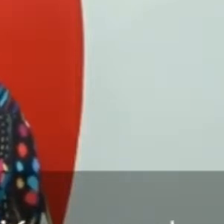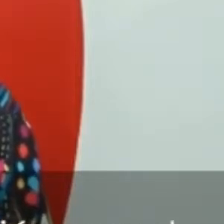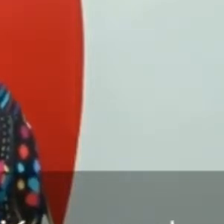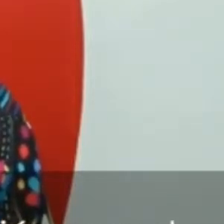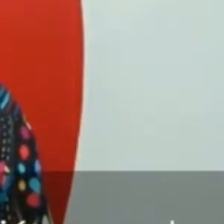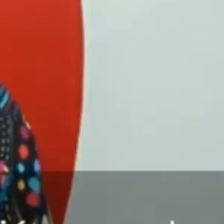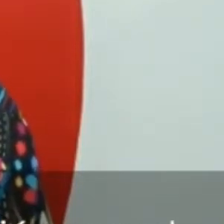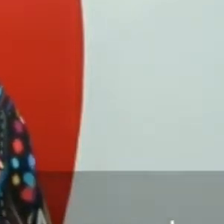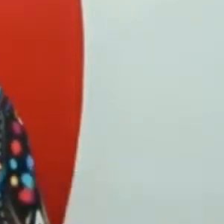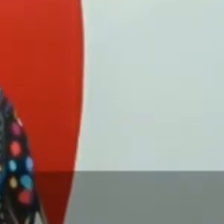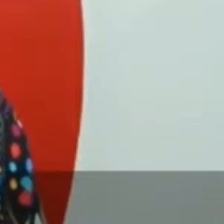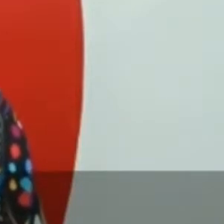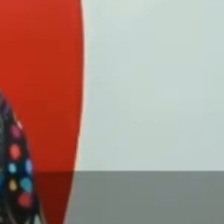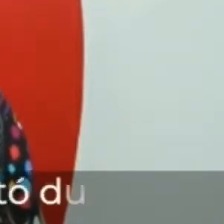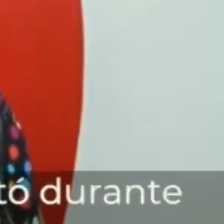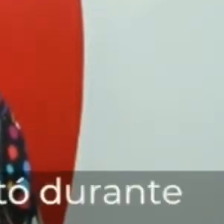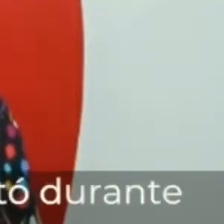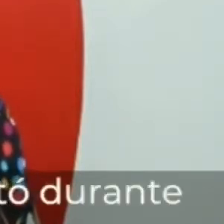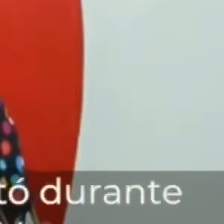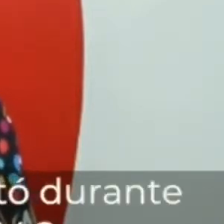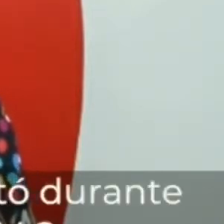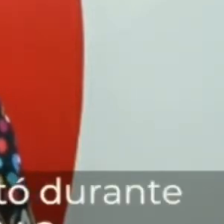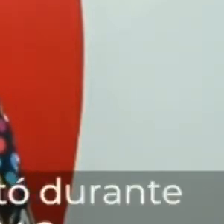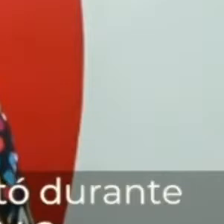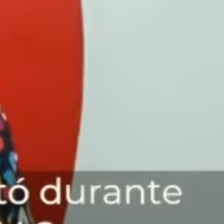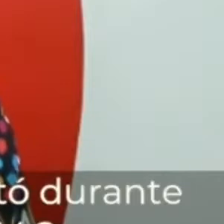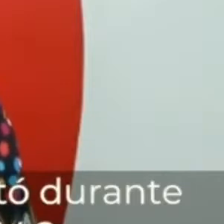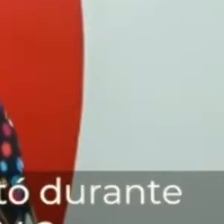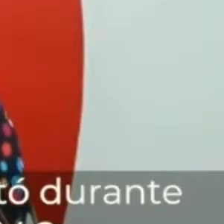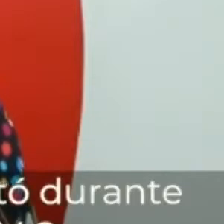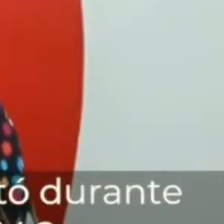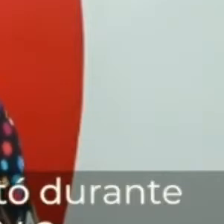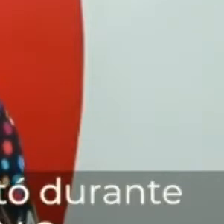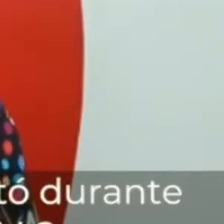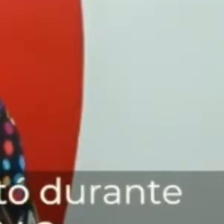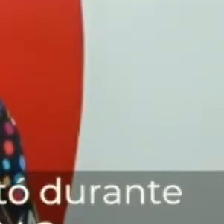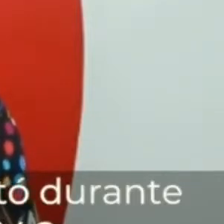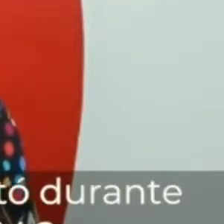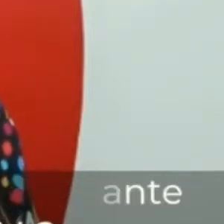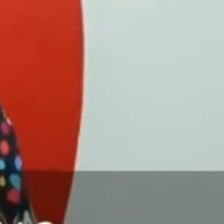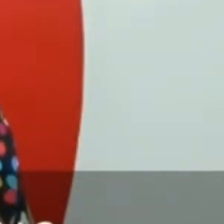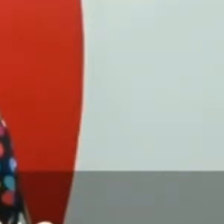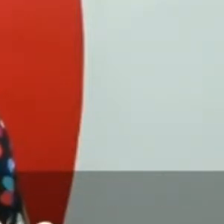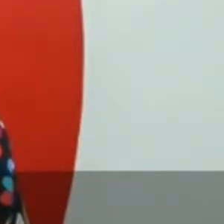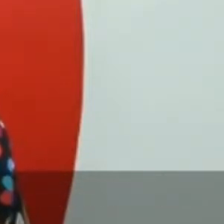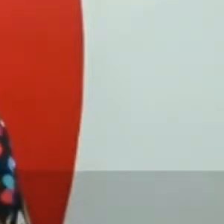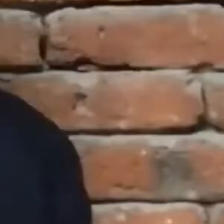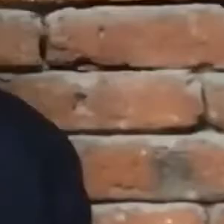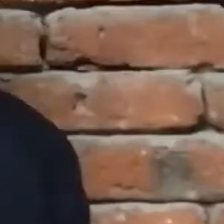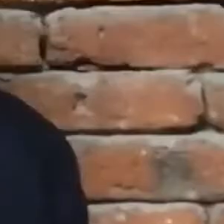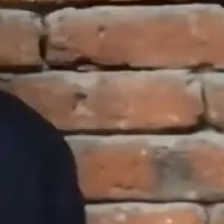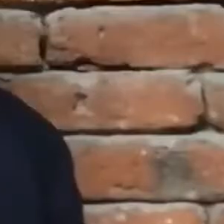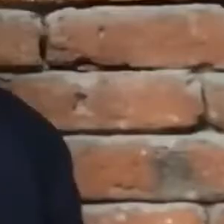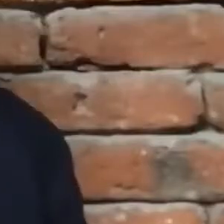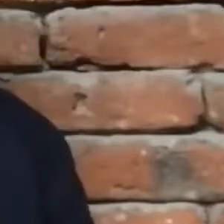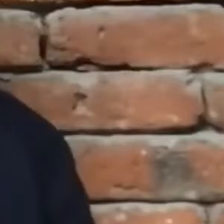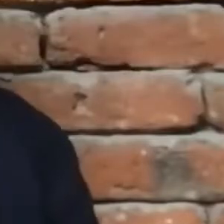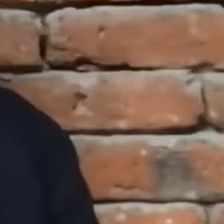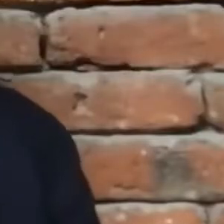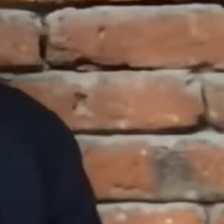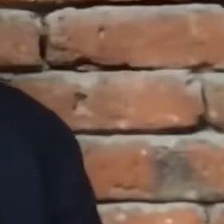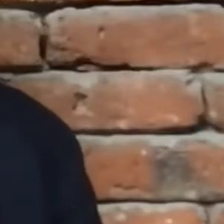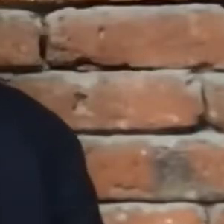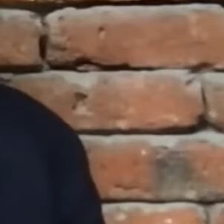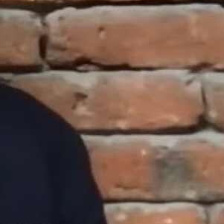a orientación sexual e identidad de género se incrementó durante la contingencia por SARS-CoV-2. En